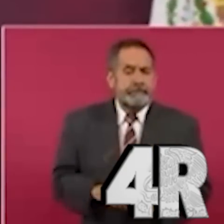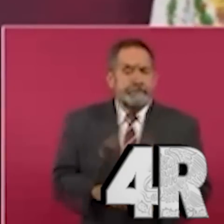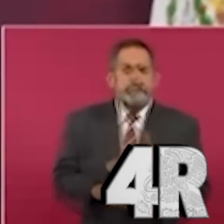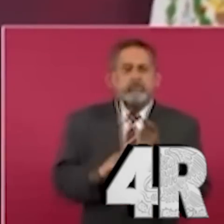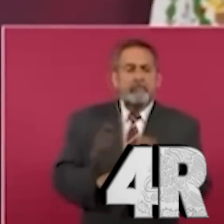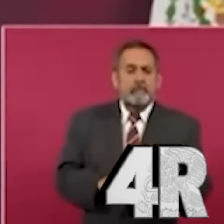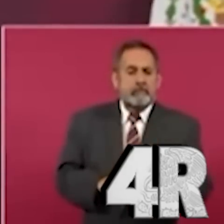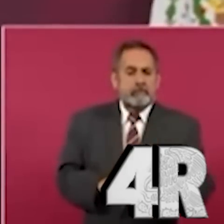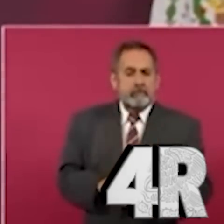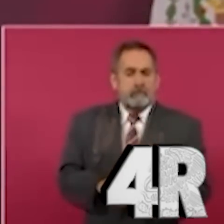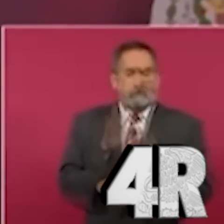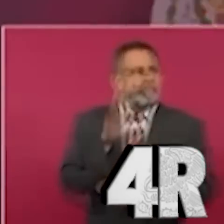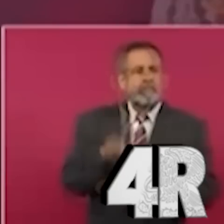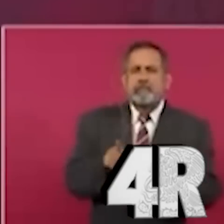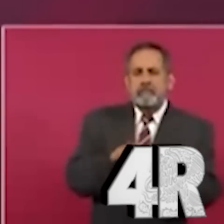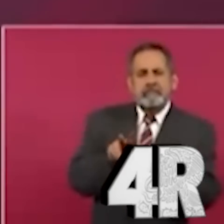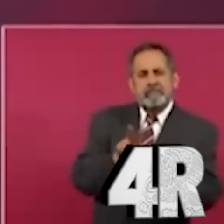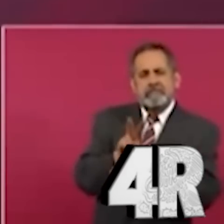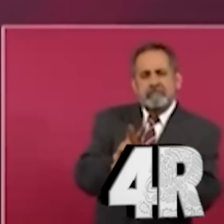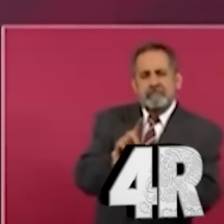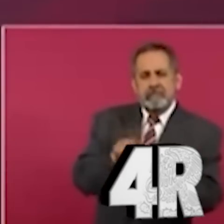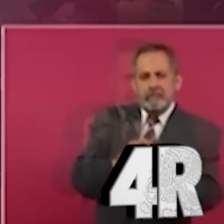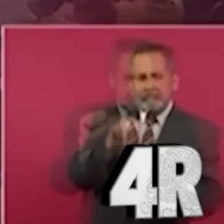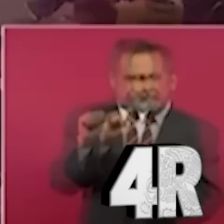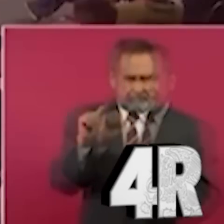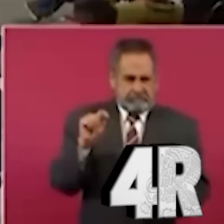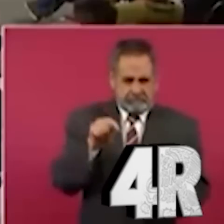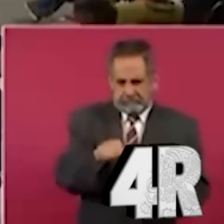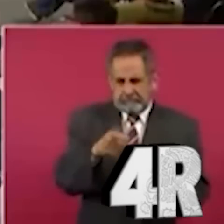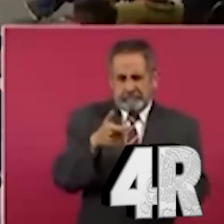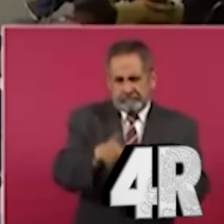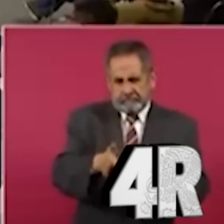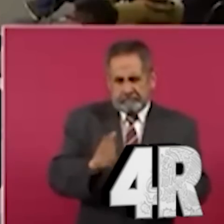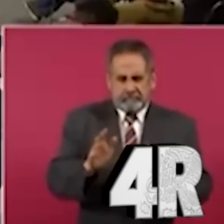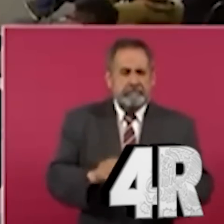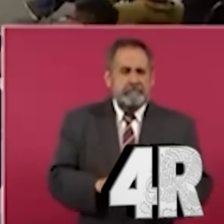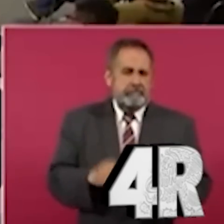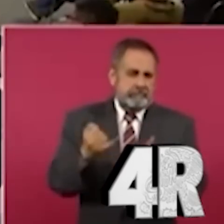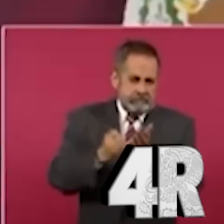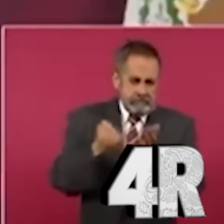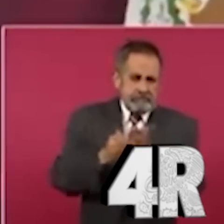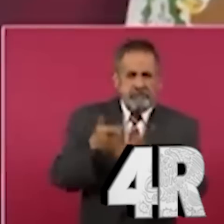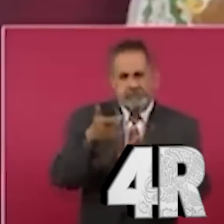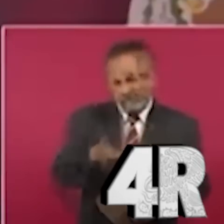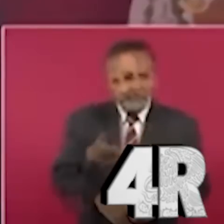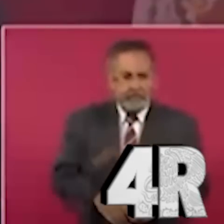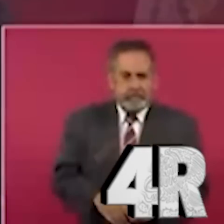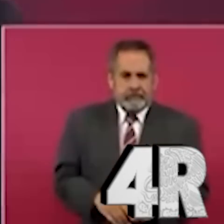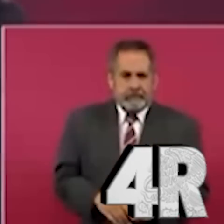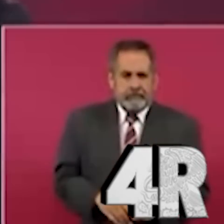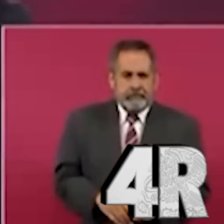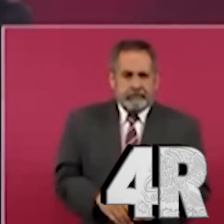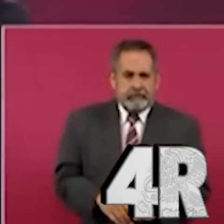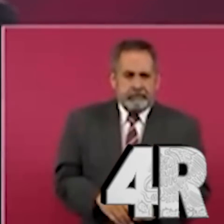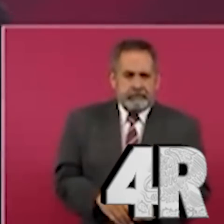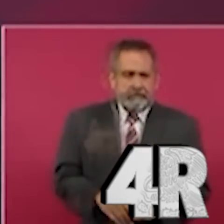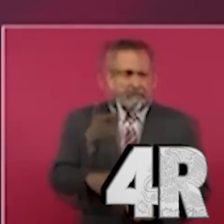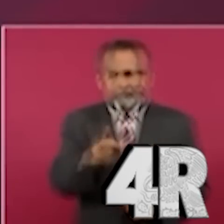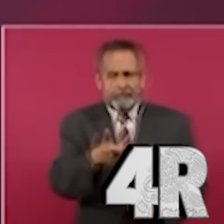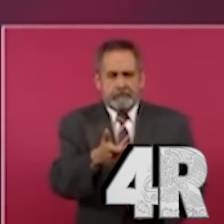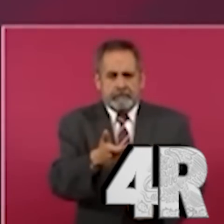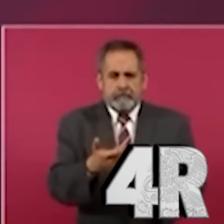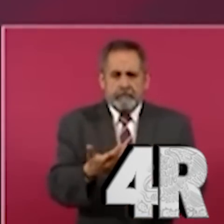veces del SAT, en donde se puede pagar los impuestos o contribuciones. O se paga una